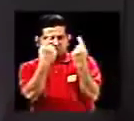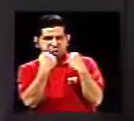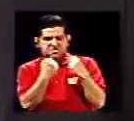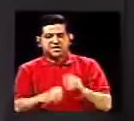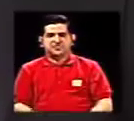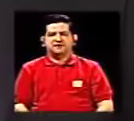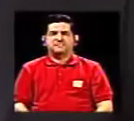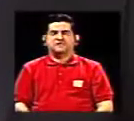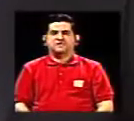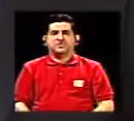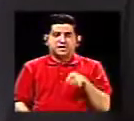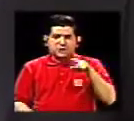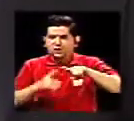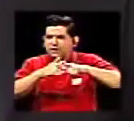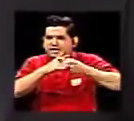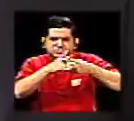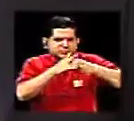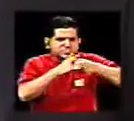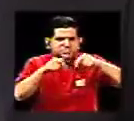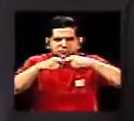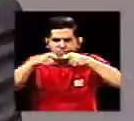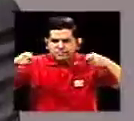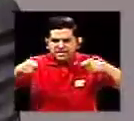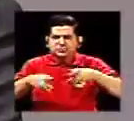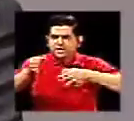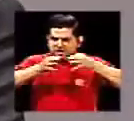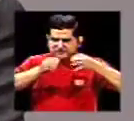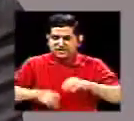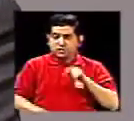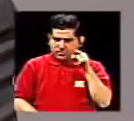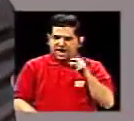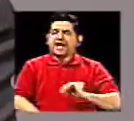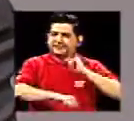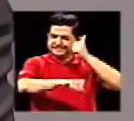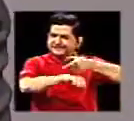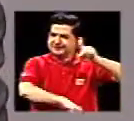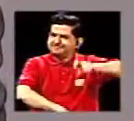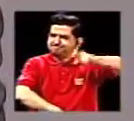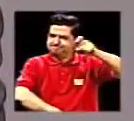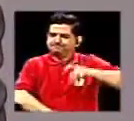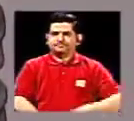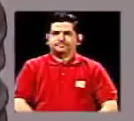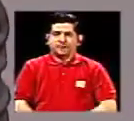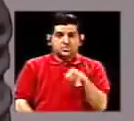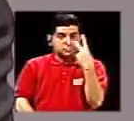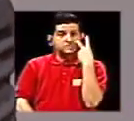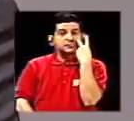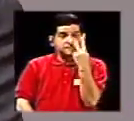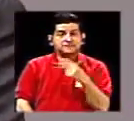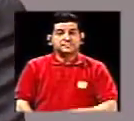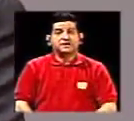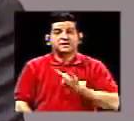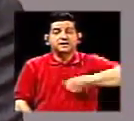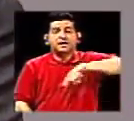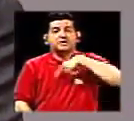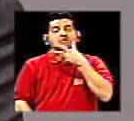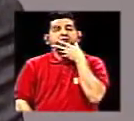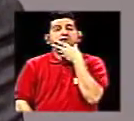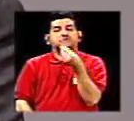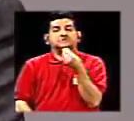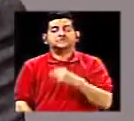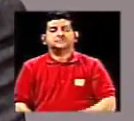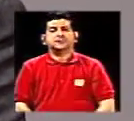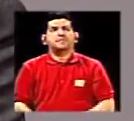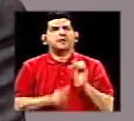frente a estos instrumentos de medición a decirnos, ahí tenemos que posicionarnos. Uh-huh. Y si ustedes ven, nosotros en diciembre,